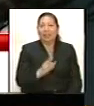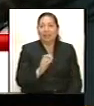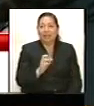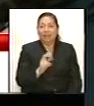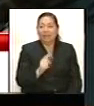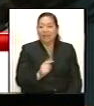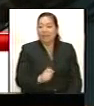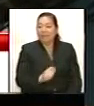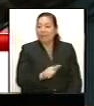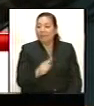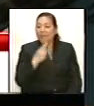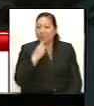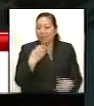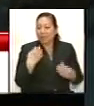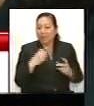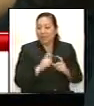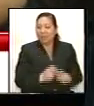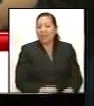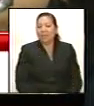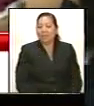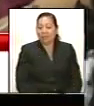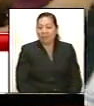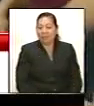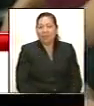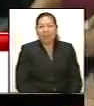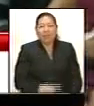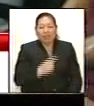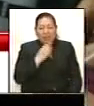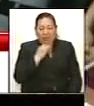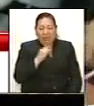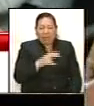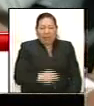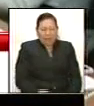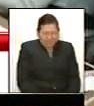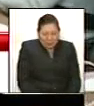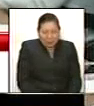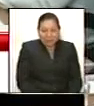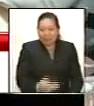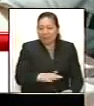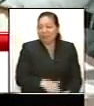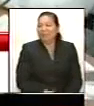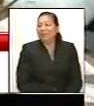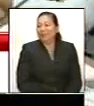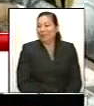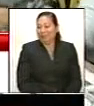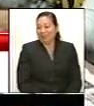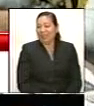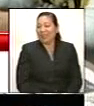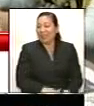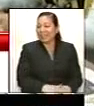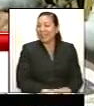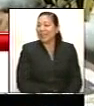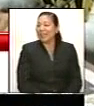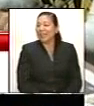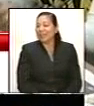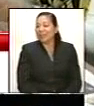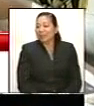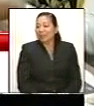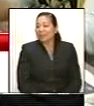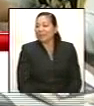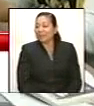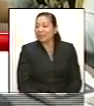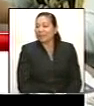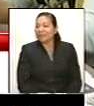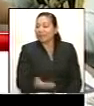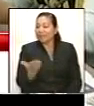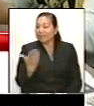es asesora del despacho de la congresista Indira Wilca y viene apoyando el funcionamiento de esta mesa. Ella está